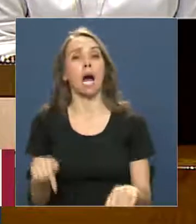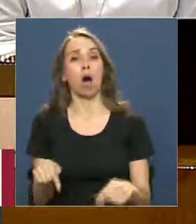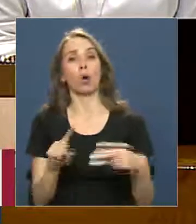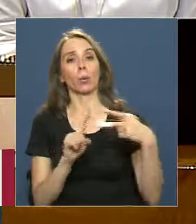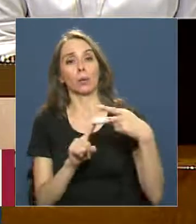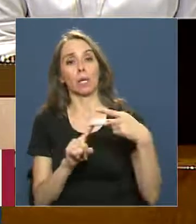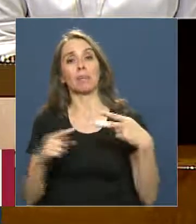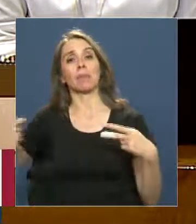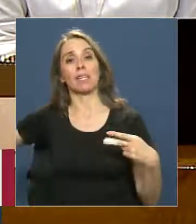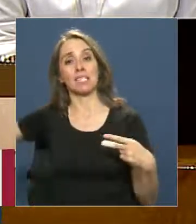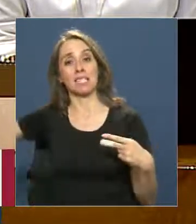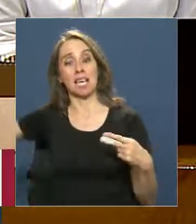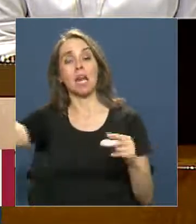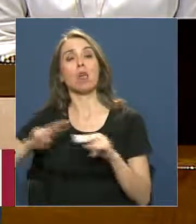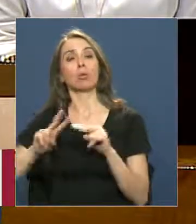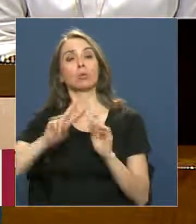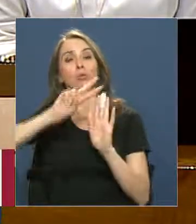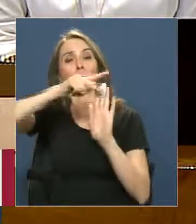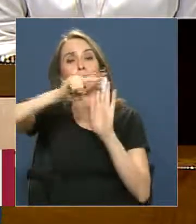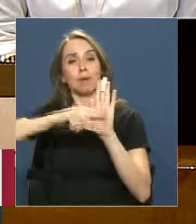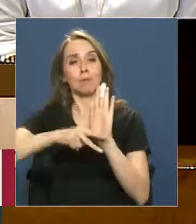modificaciones del Senado.